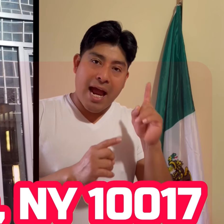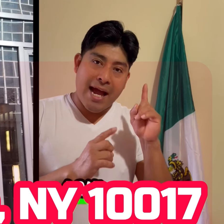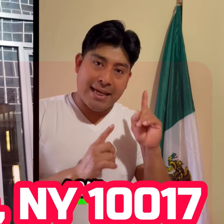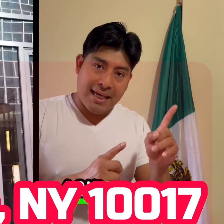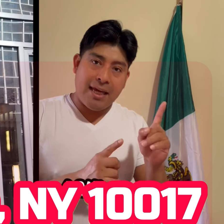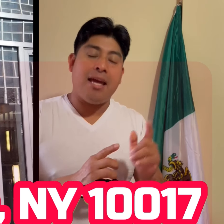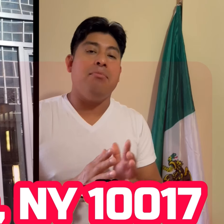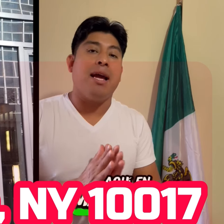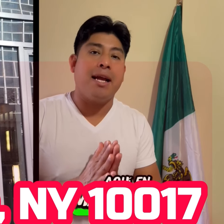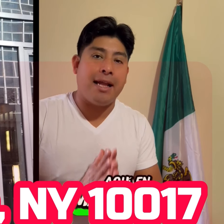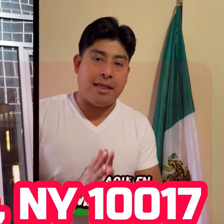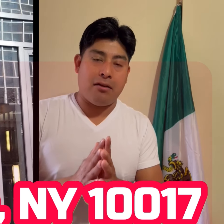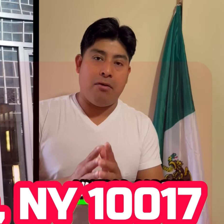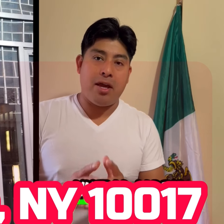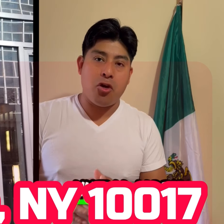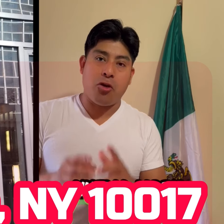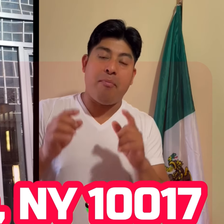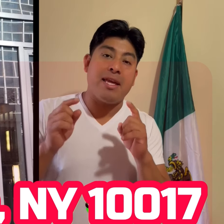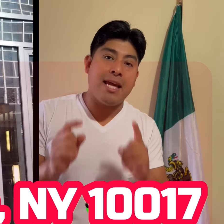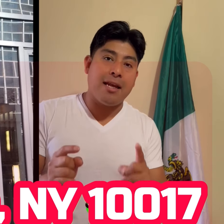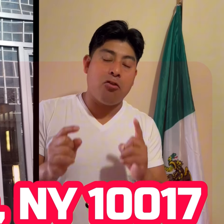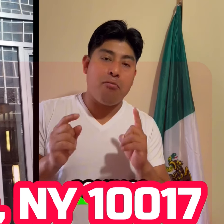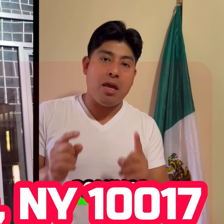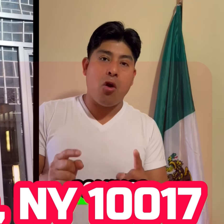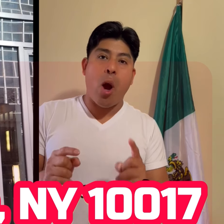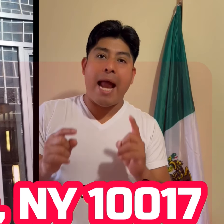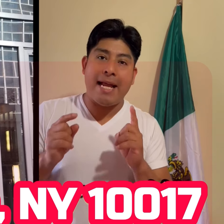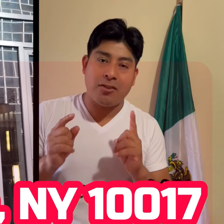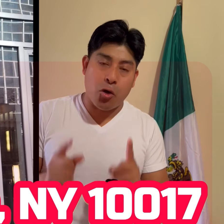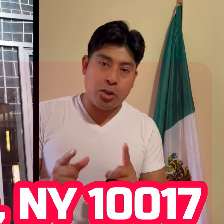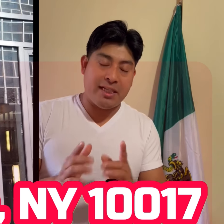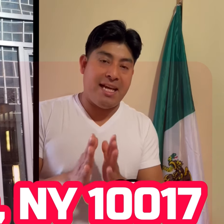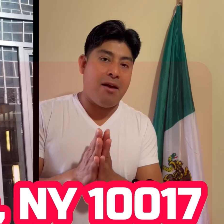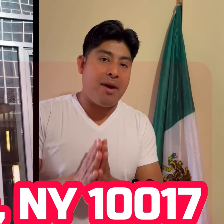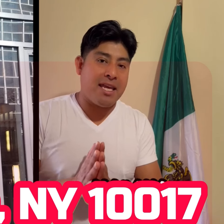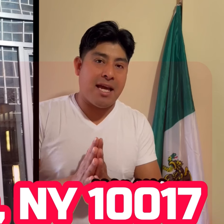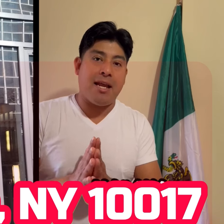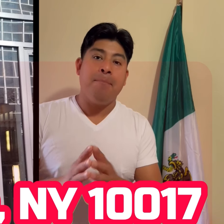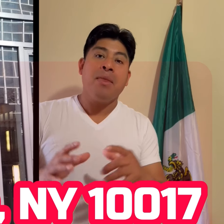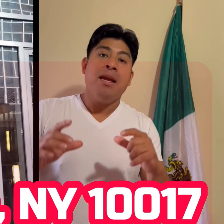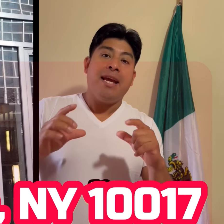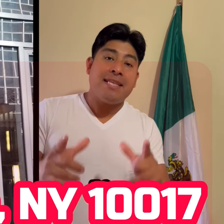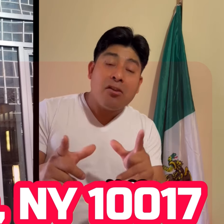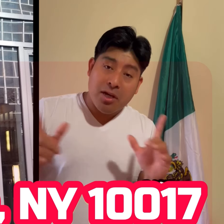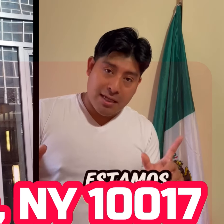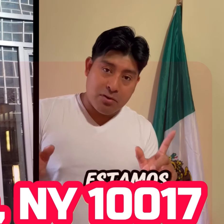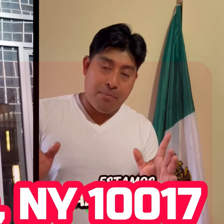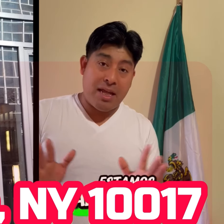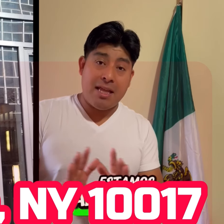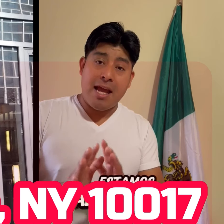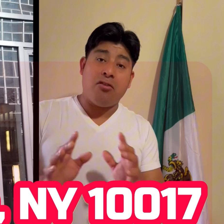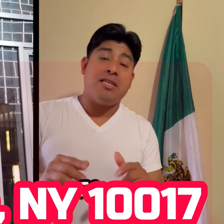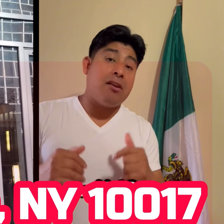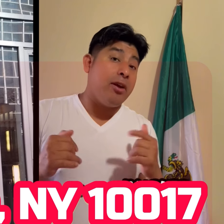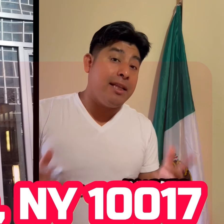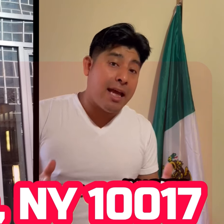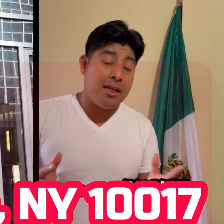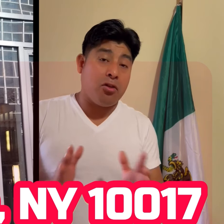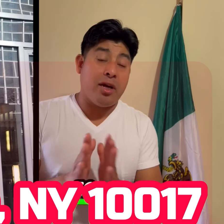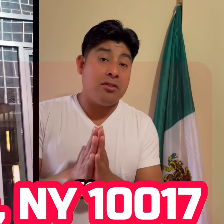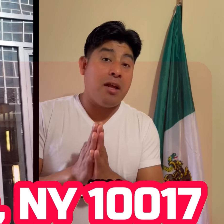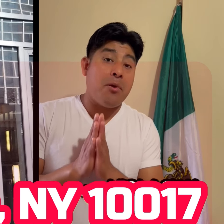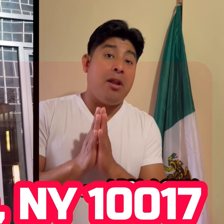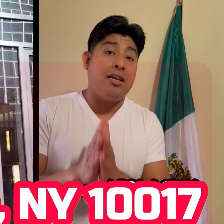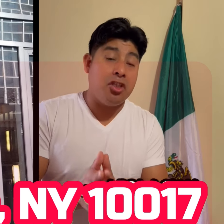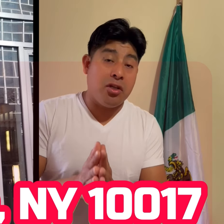Ecuador aquí en Manhattan, Nueva York, mañana domingo a las 11 de la mañana. Es algo que estamos aprendiendo, es algo